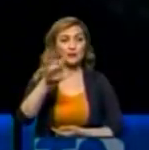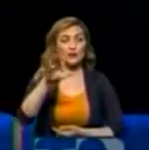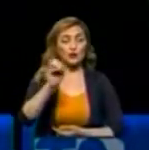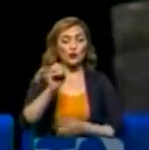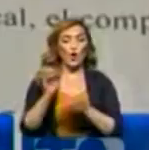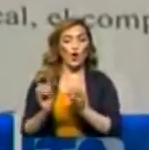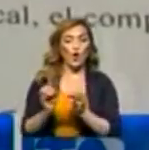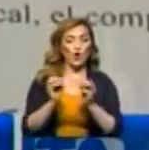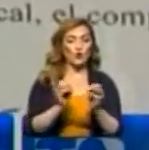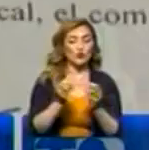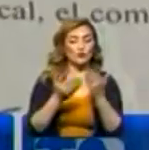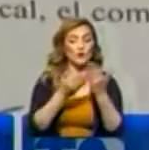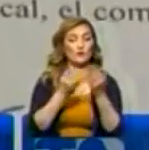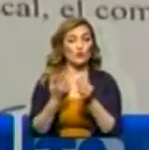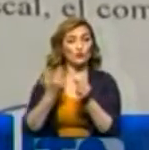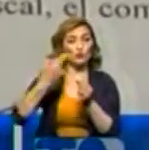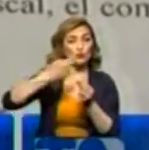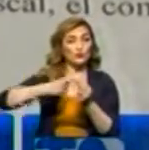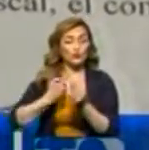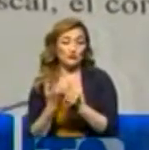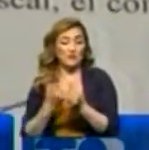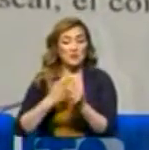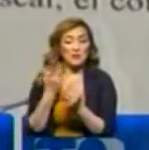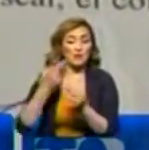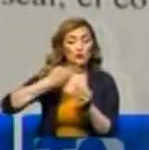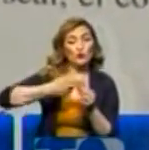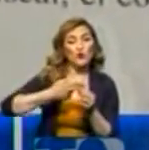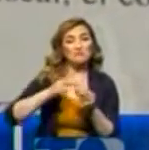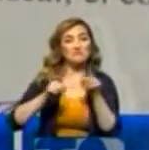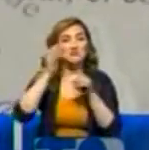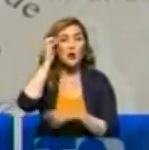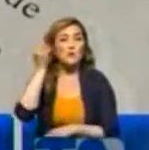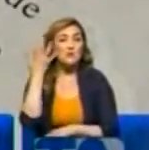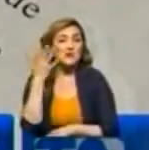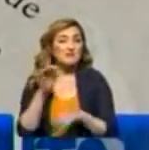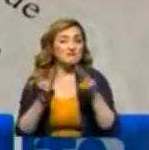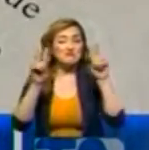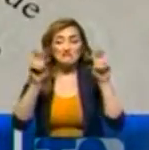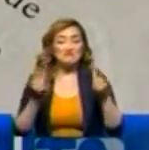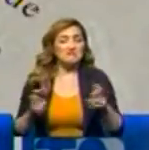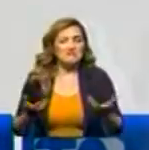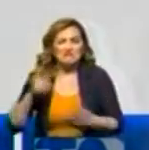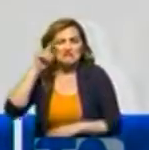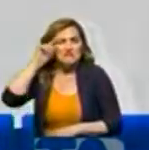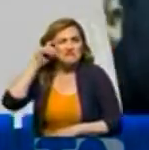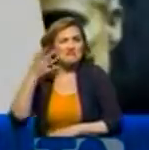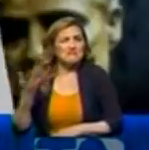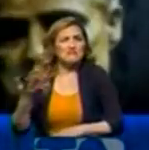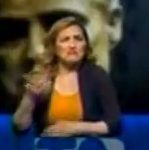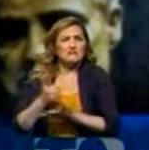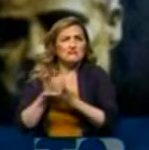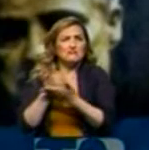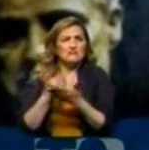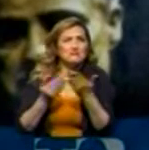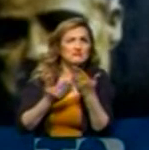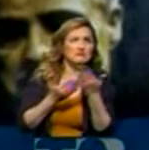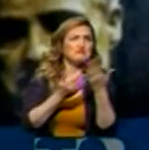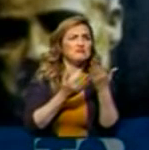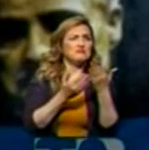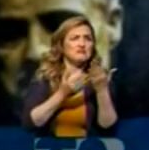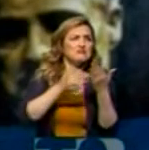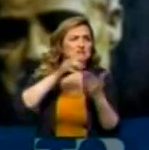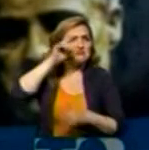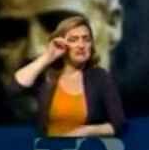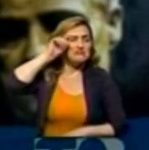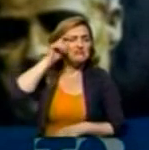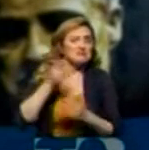eventos a quien su primera intervención se le olvidaron algunos episodios. Por ejemplo, no recordó a beneficiarios de eventos, tampoco